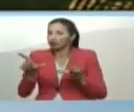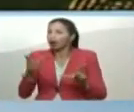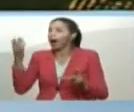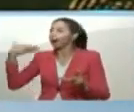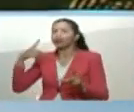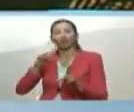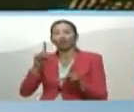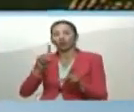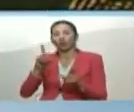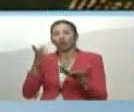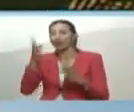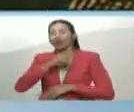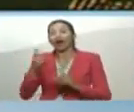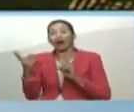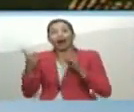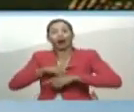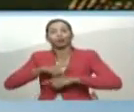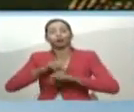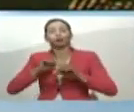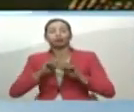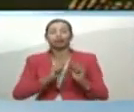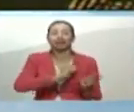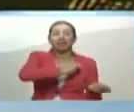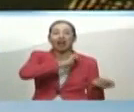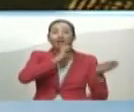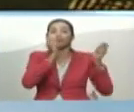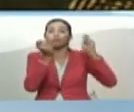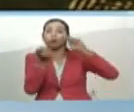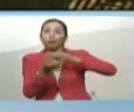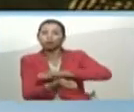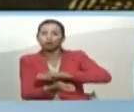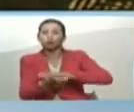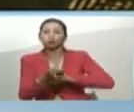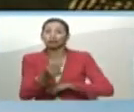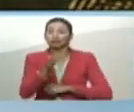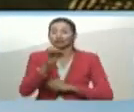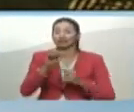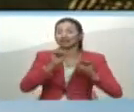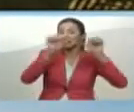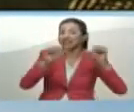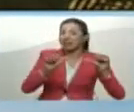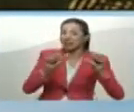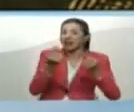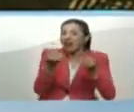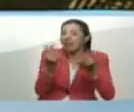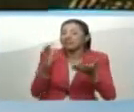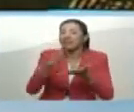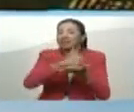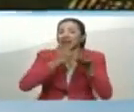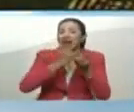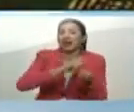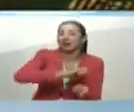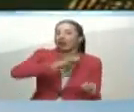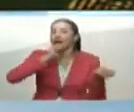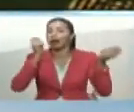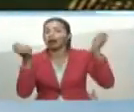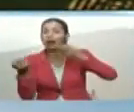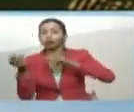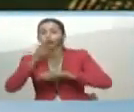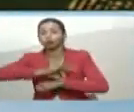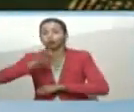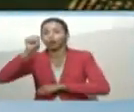Mil cambios que los hicimos del modelo económico-social, socioeconómico. Ahora hay que hacer mil cambios